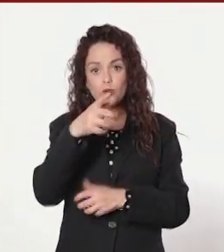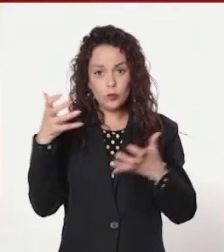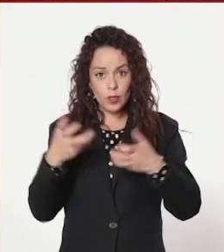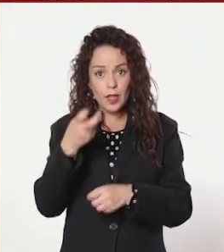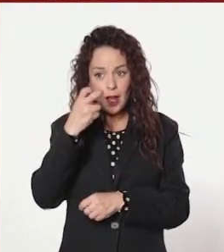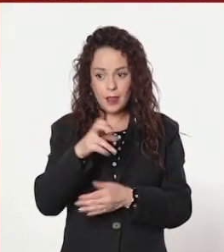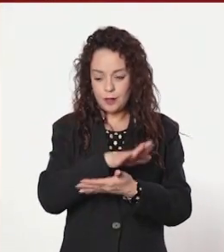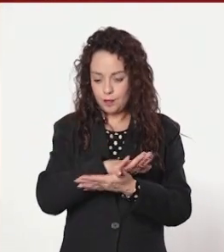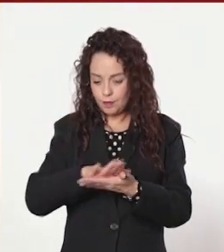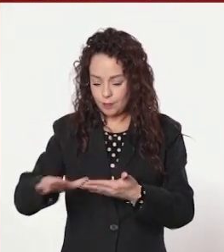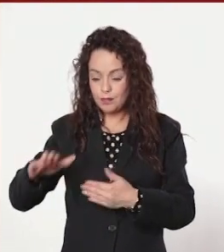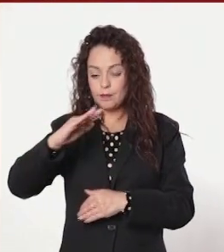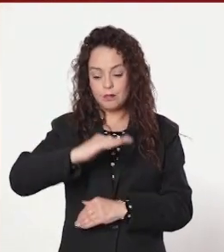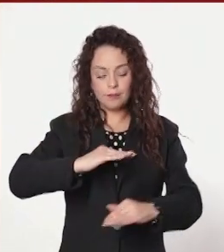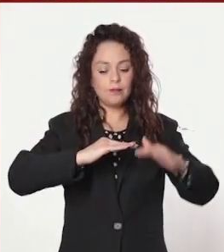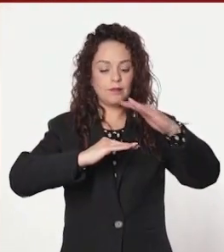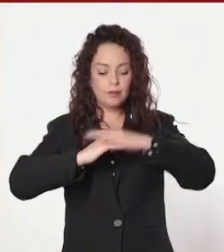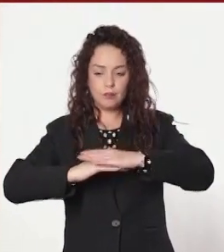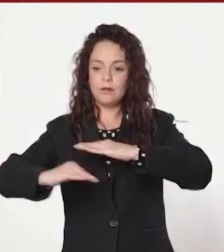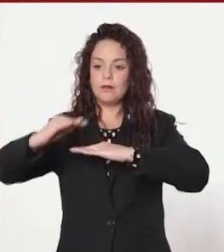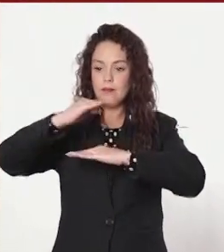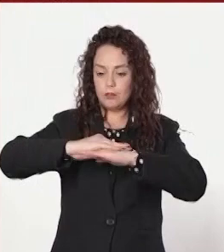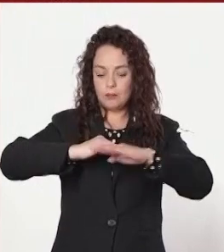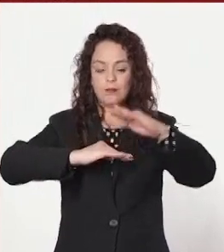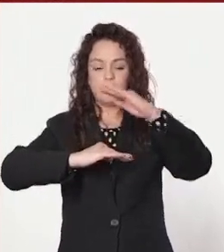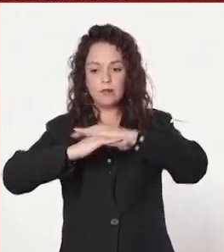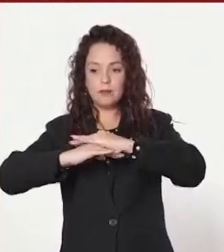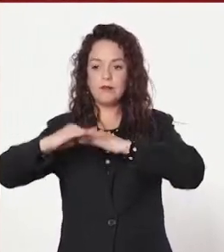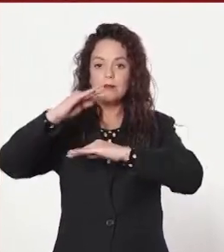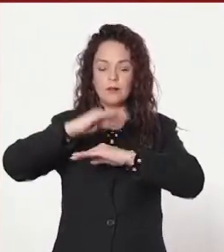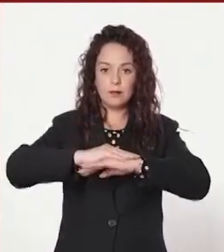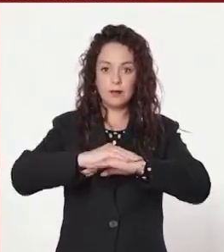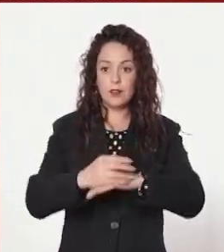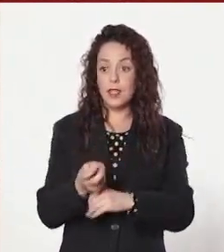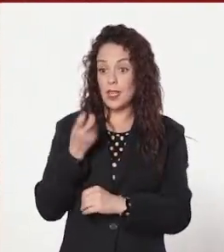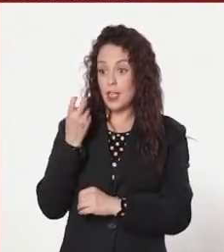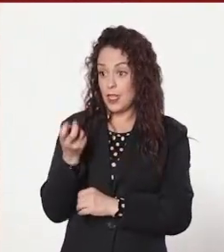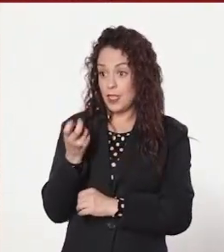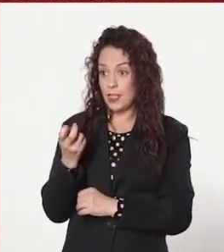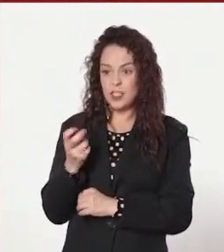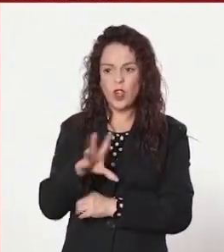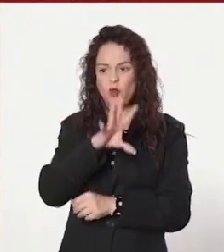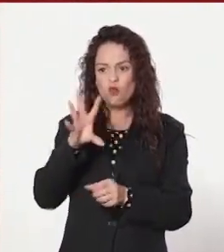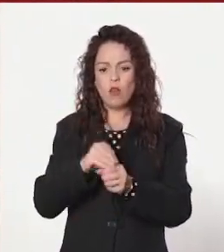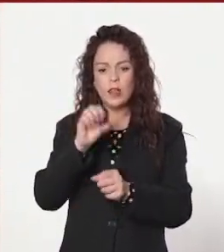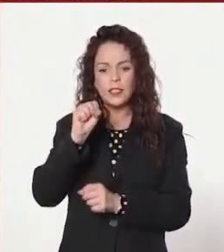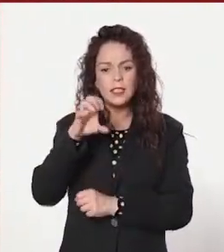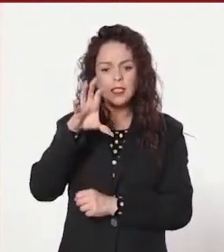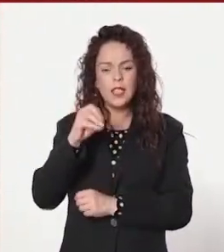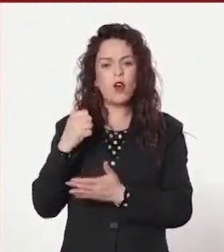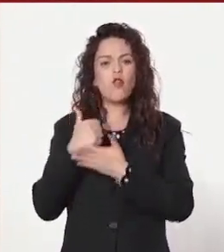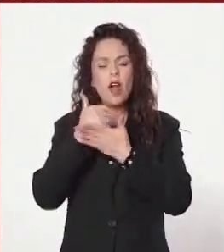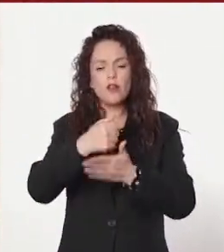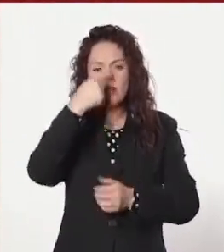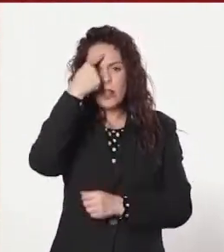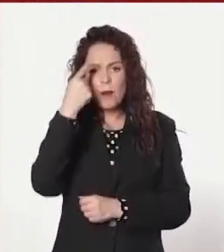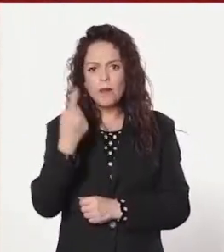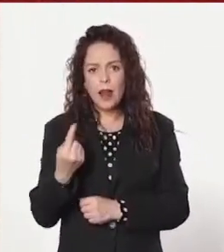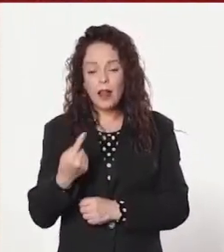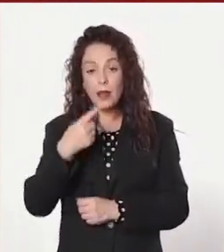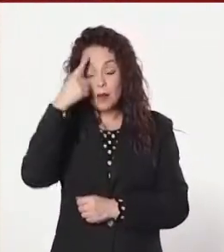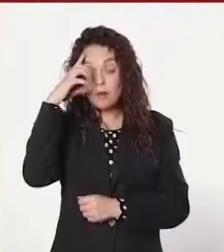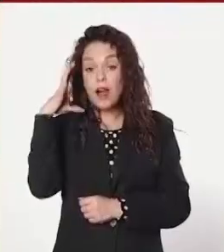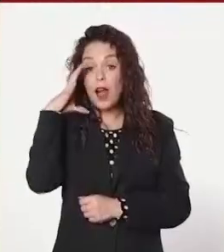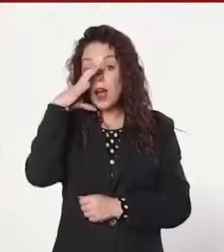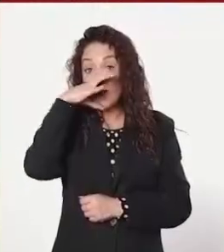de lasaña, la vas poniendo así una arriba de otra, y esta paja, todo lo seco, nos va a ayudar a que se empiece a